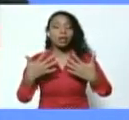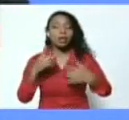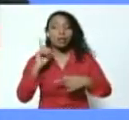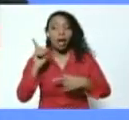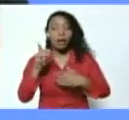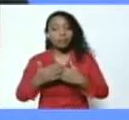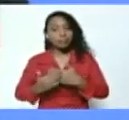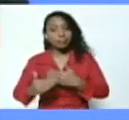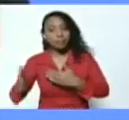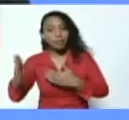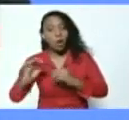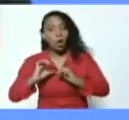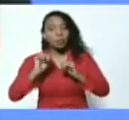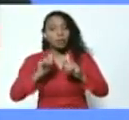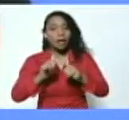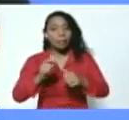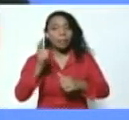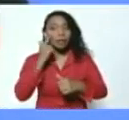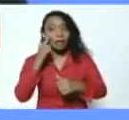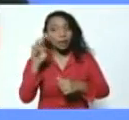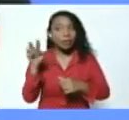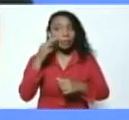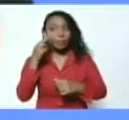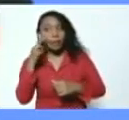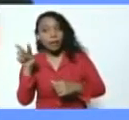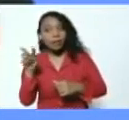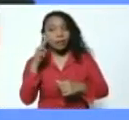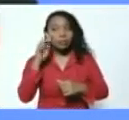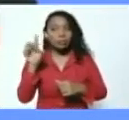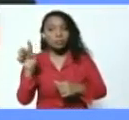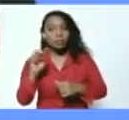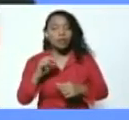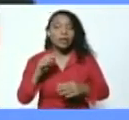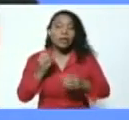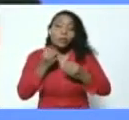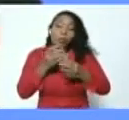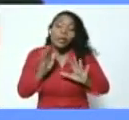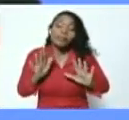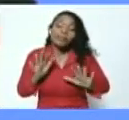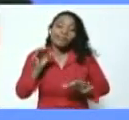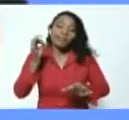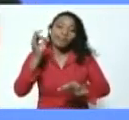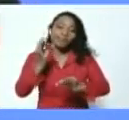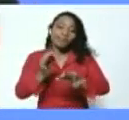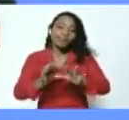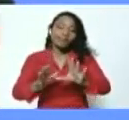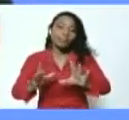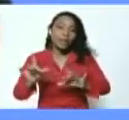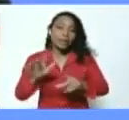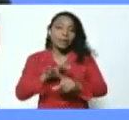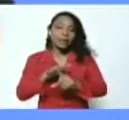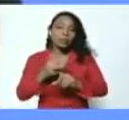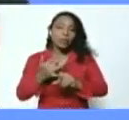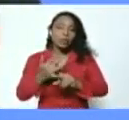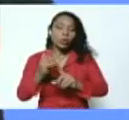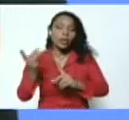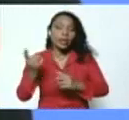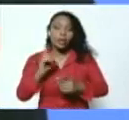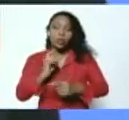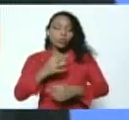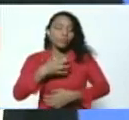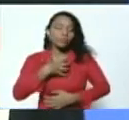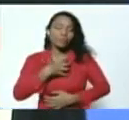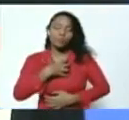en adelante comenzamos a estar pendientes, y bueno, lamentablemente fue una situación que no se